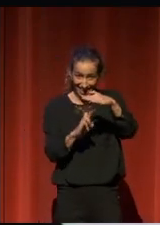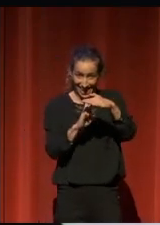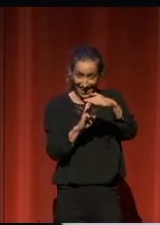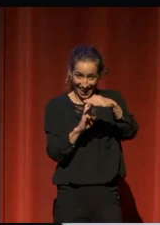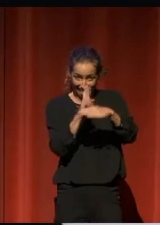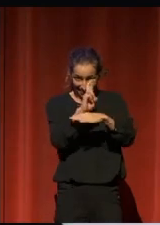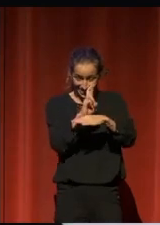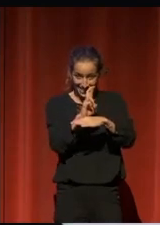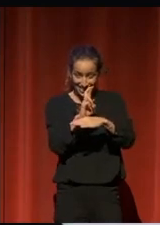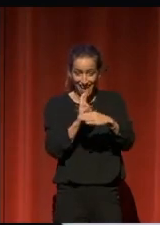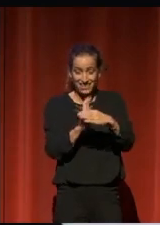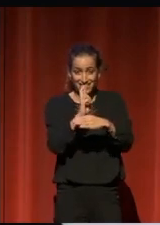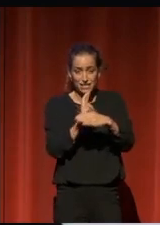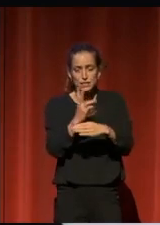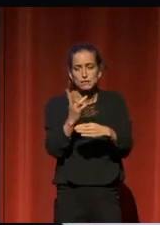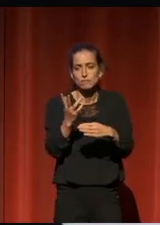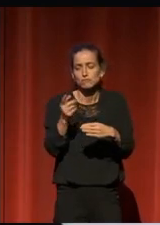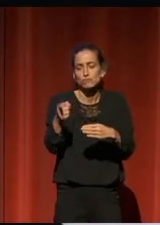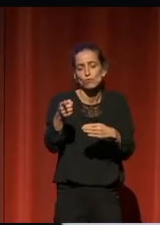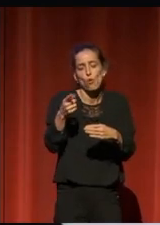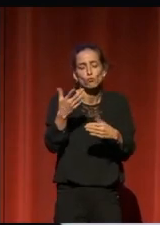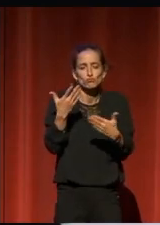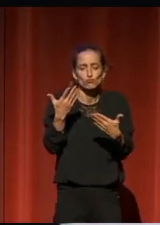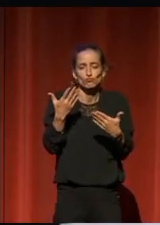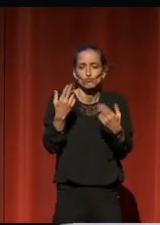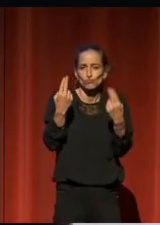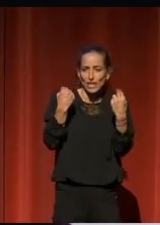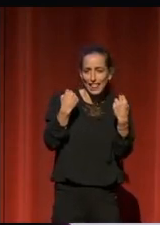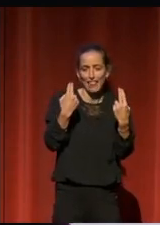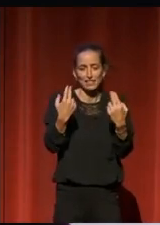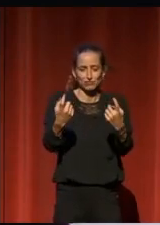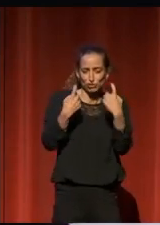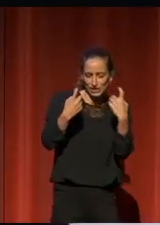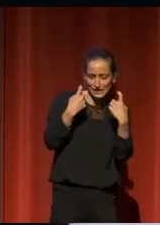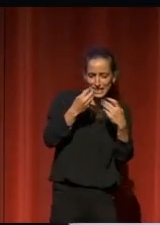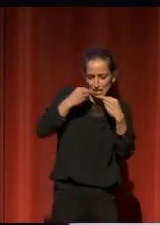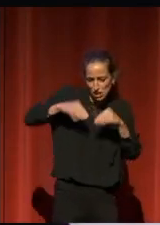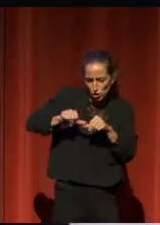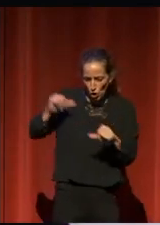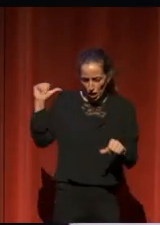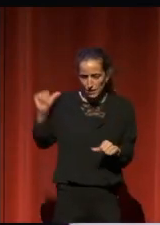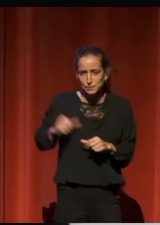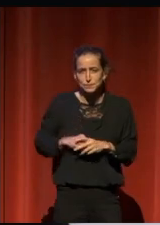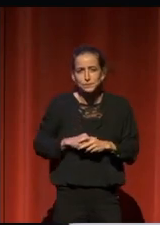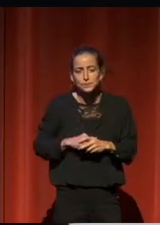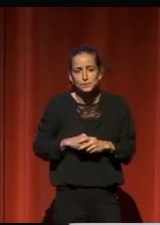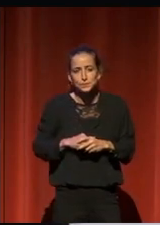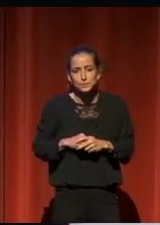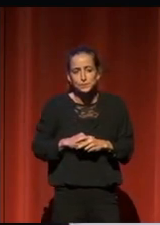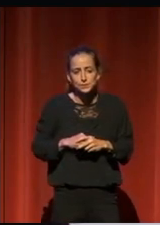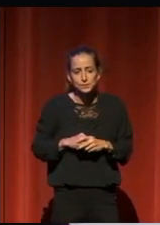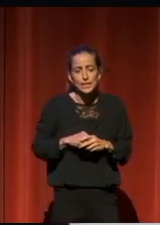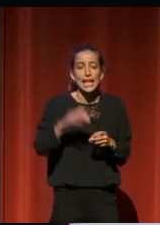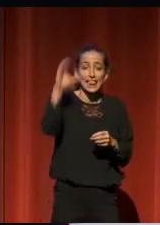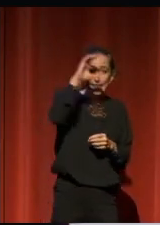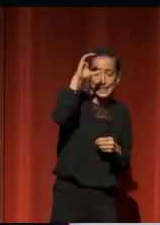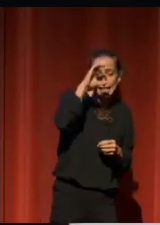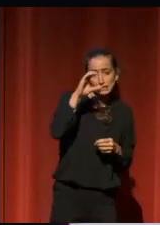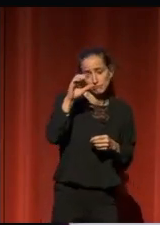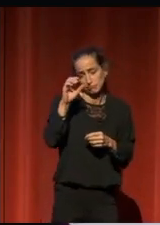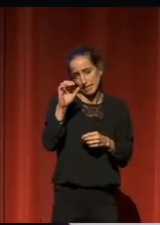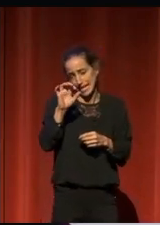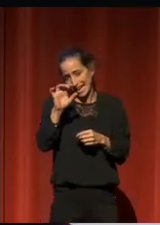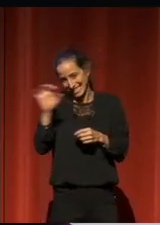los studia humanitatis se debe a que la ciencia y las letras, por